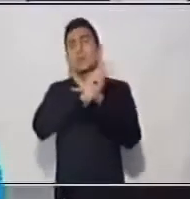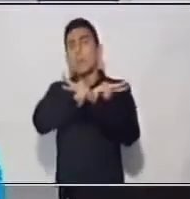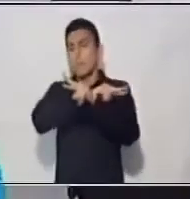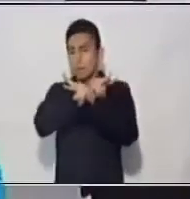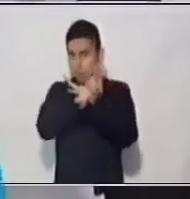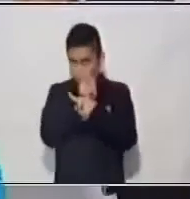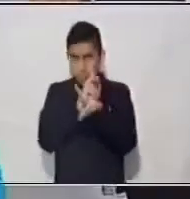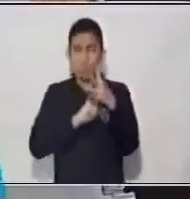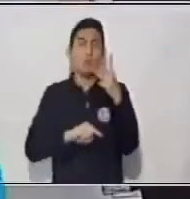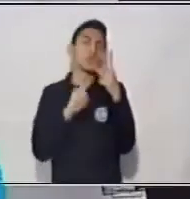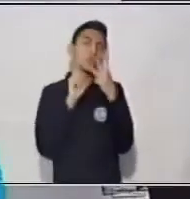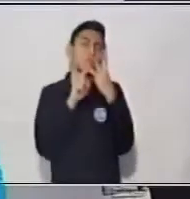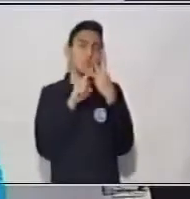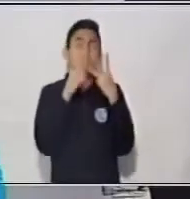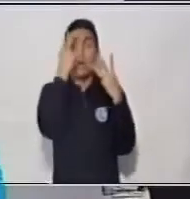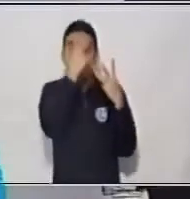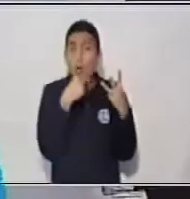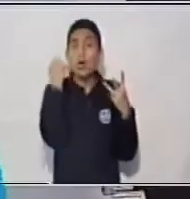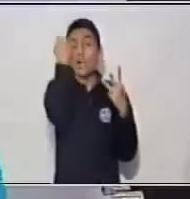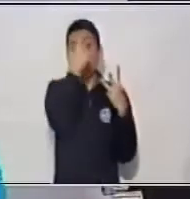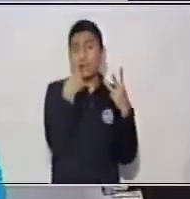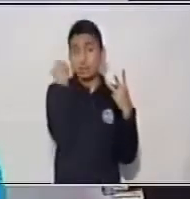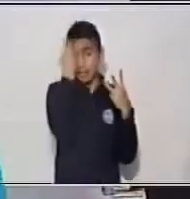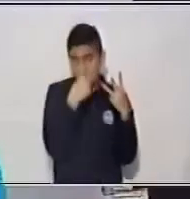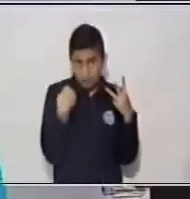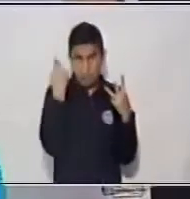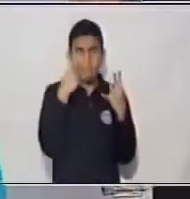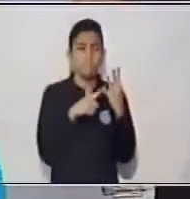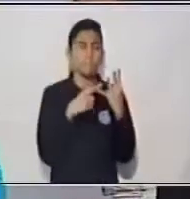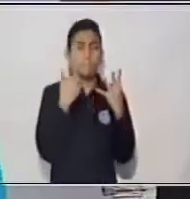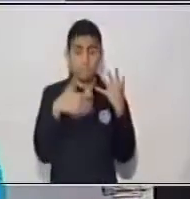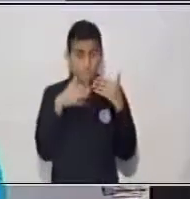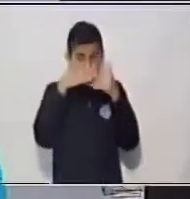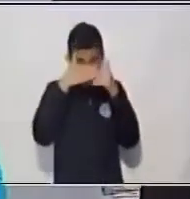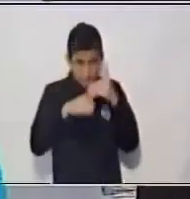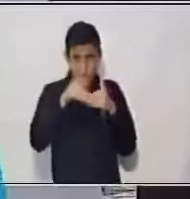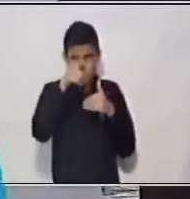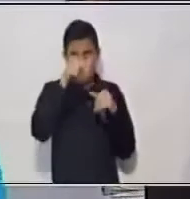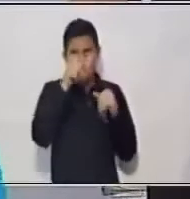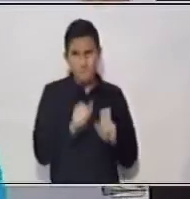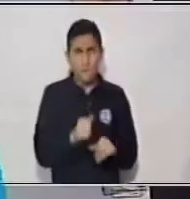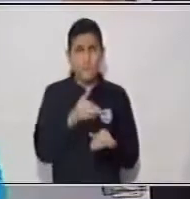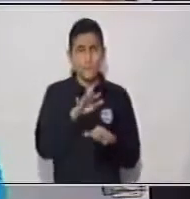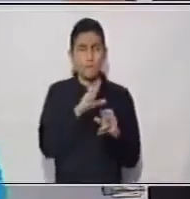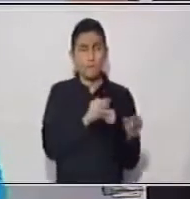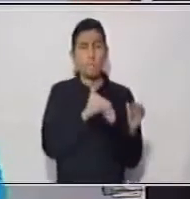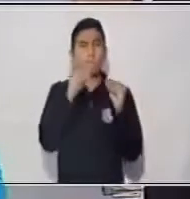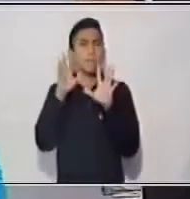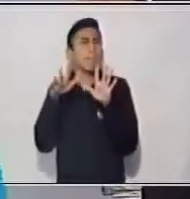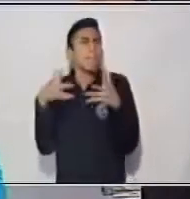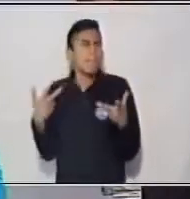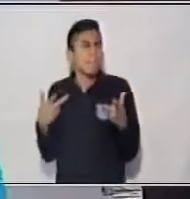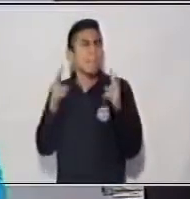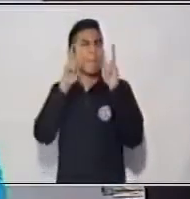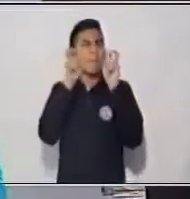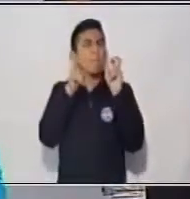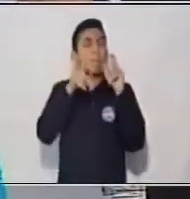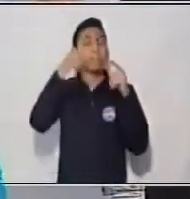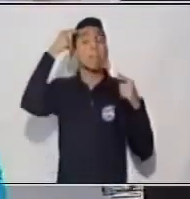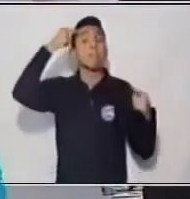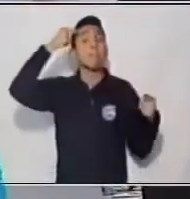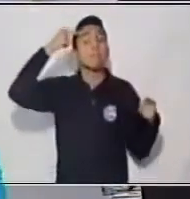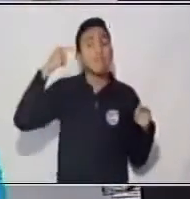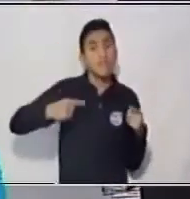minutos, horas, y de ahí nosotros podemos saltar a medirlo en